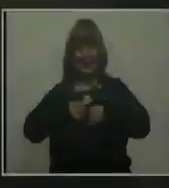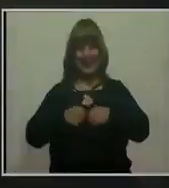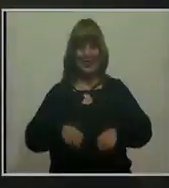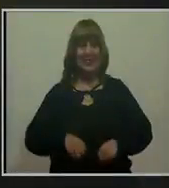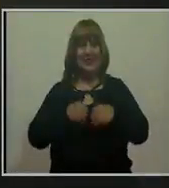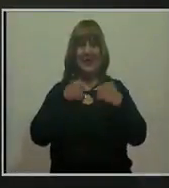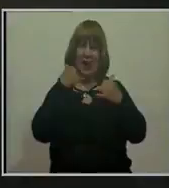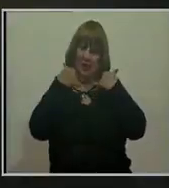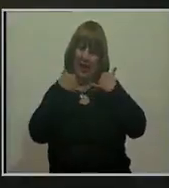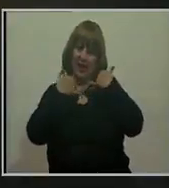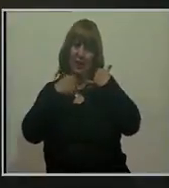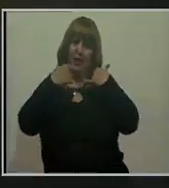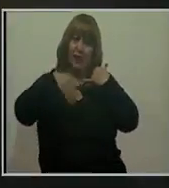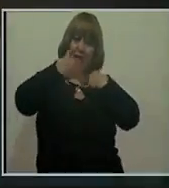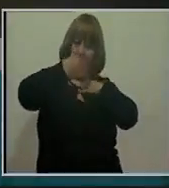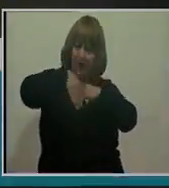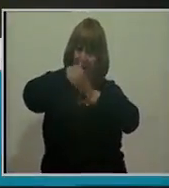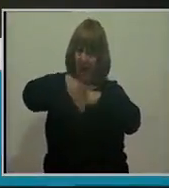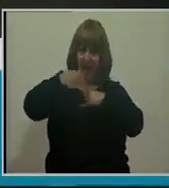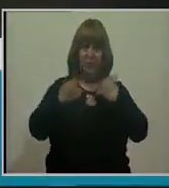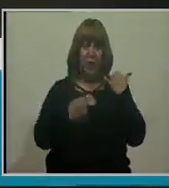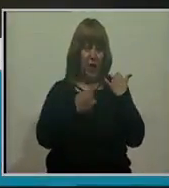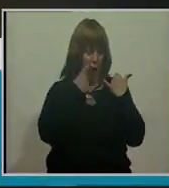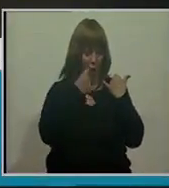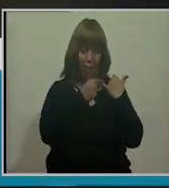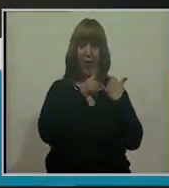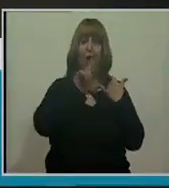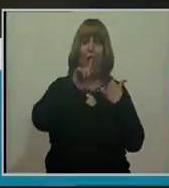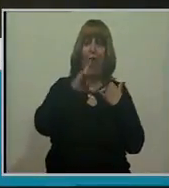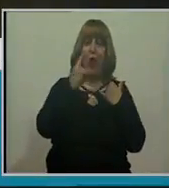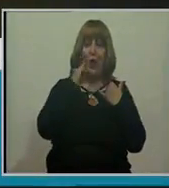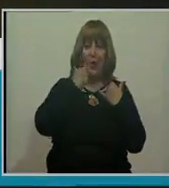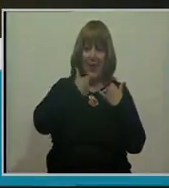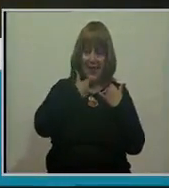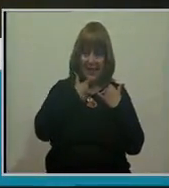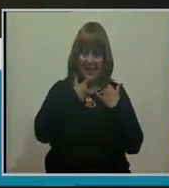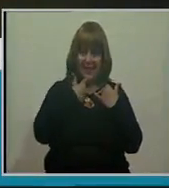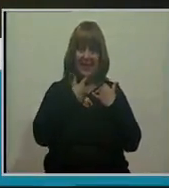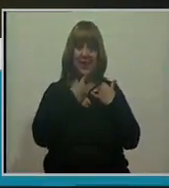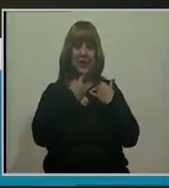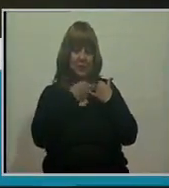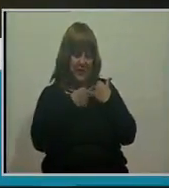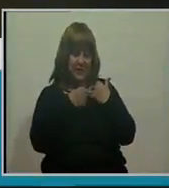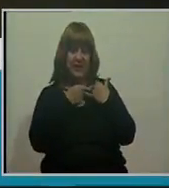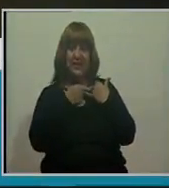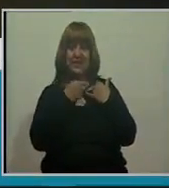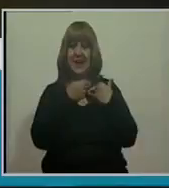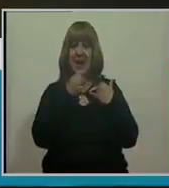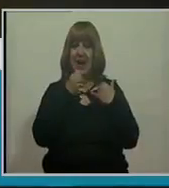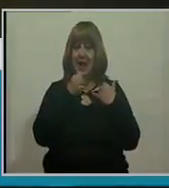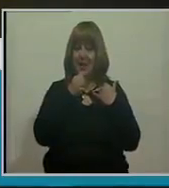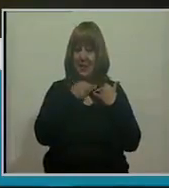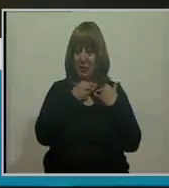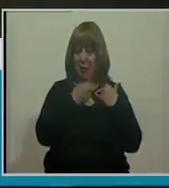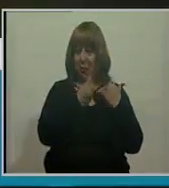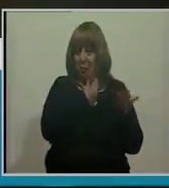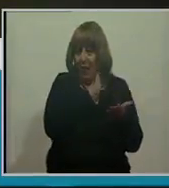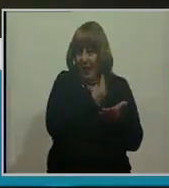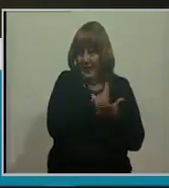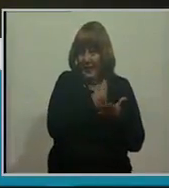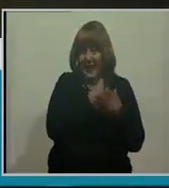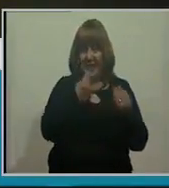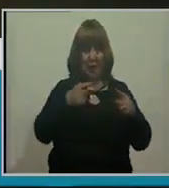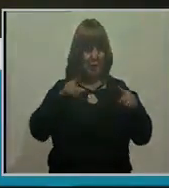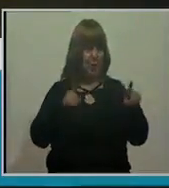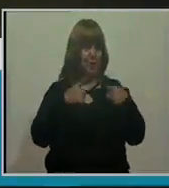Libre soy. ¿Qué dije, José? No puedo ocultarlo. Luisito, hemos institucionalizado para su presentación esta